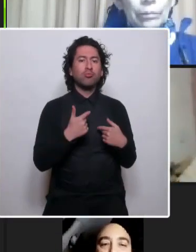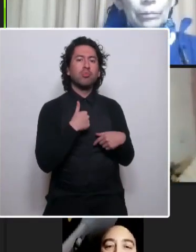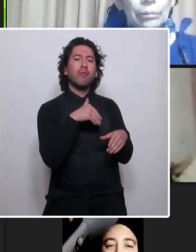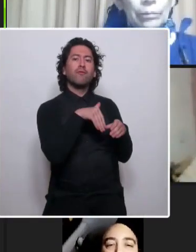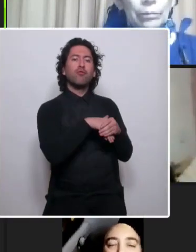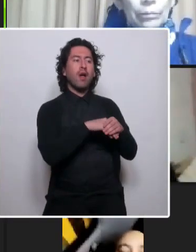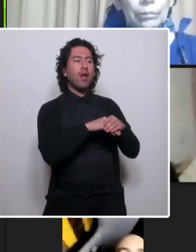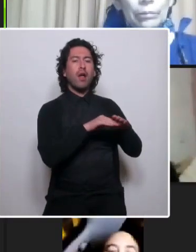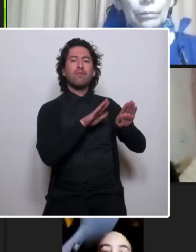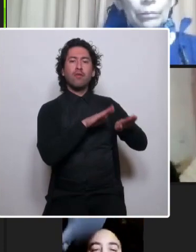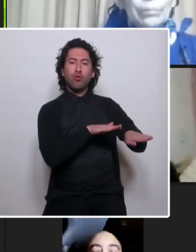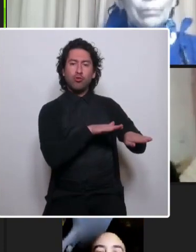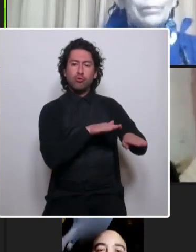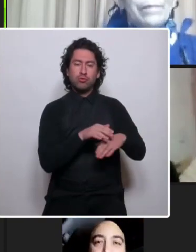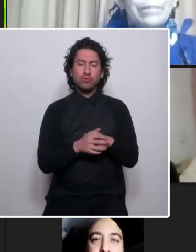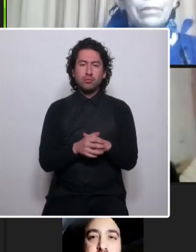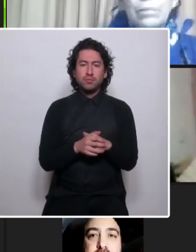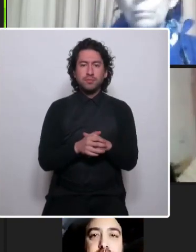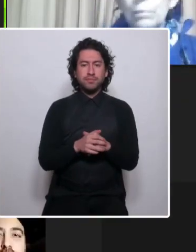señor secretario.